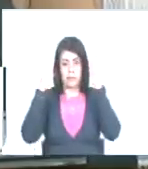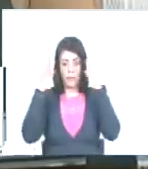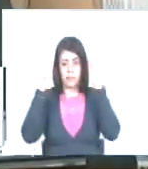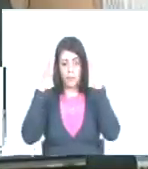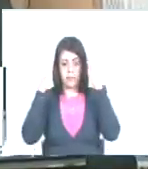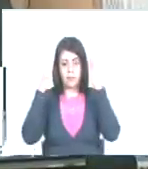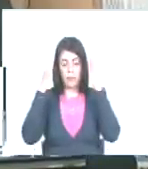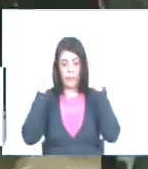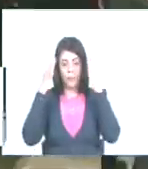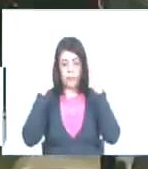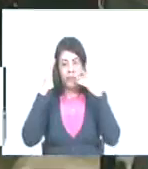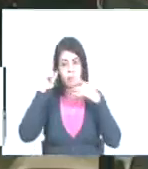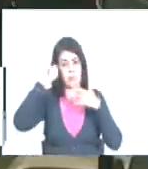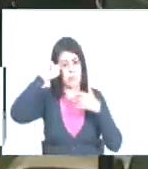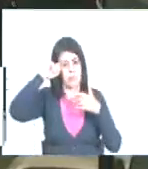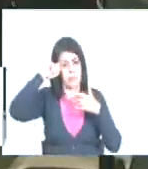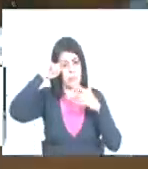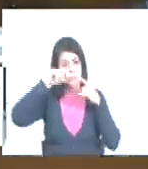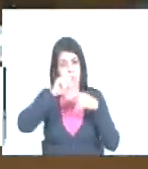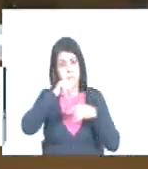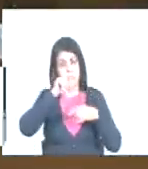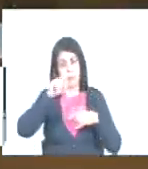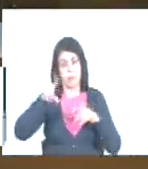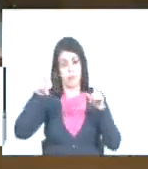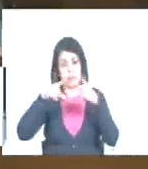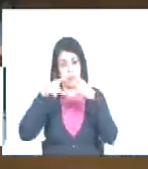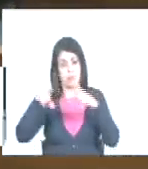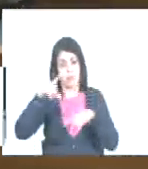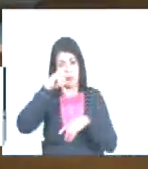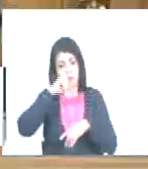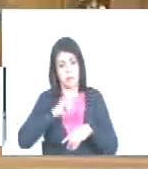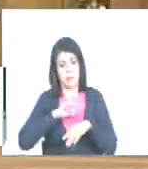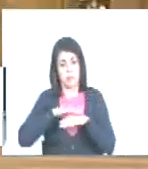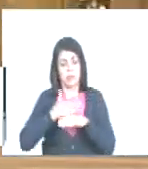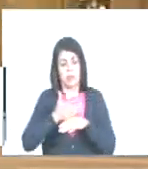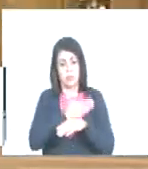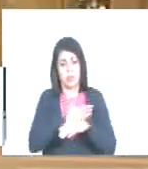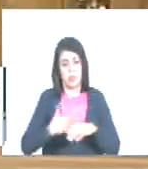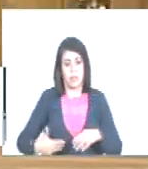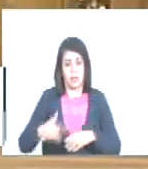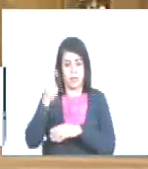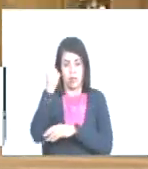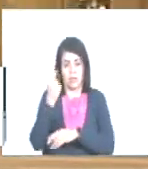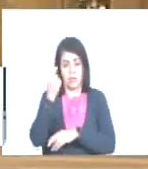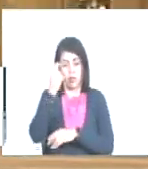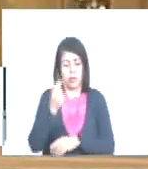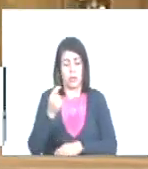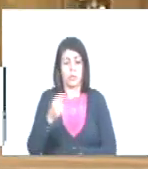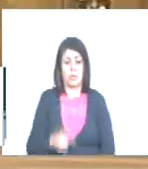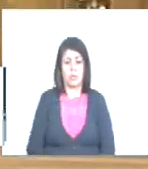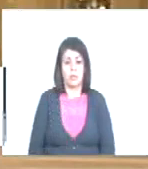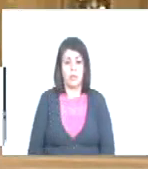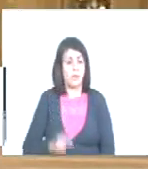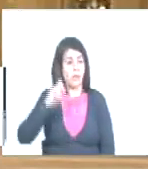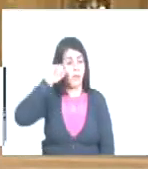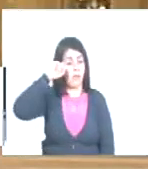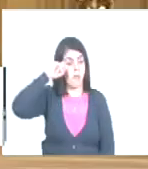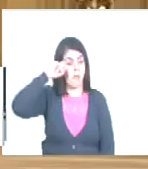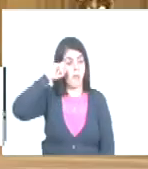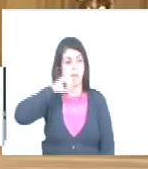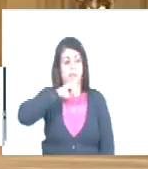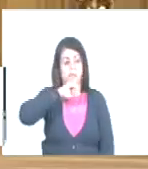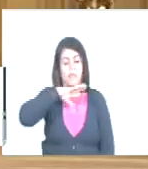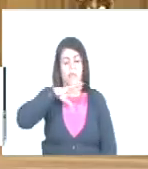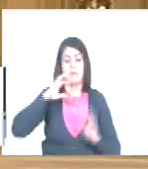En la conmemoración de este 11 aniversario, compañero presidente y diputados, diputadas, recordamos la